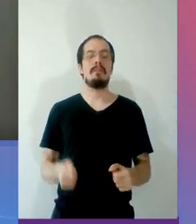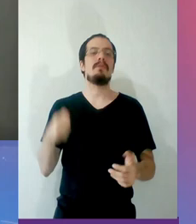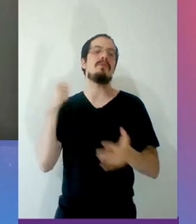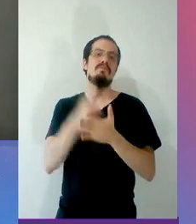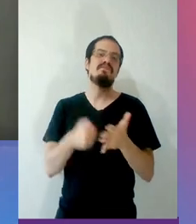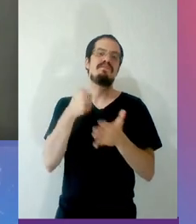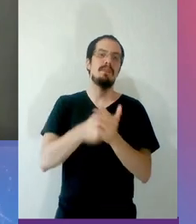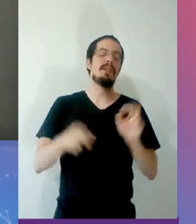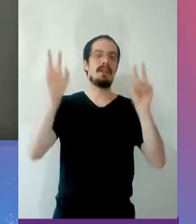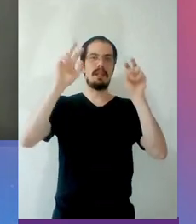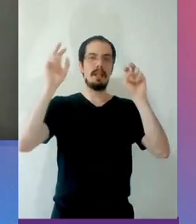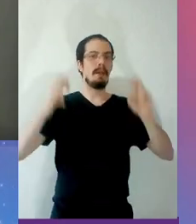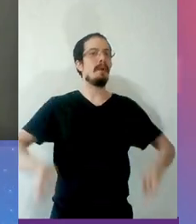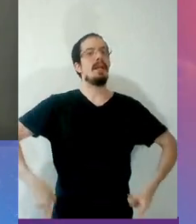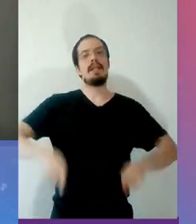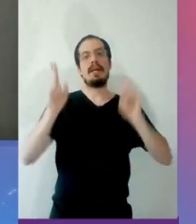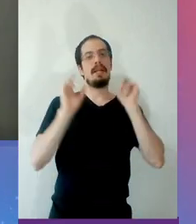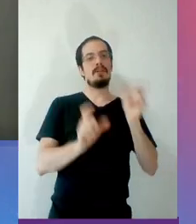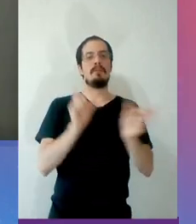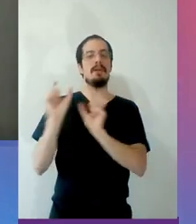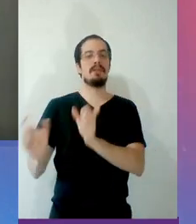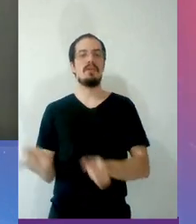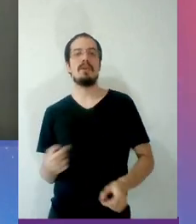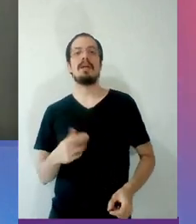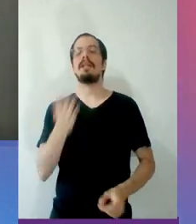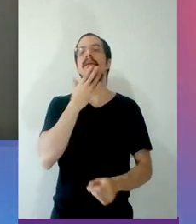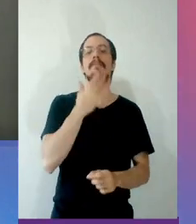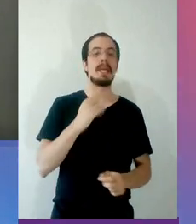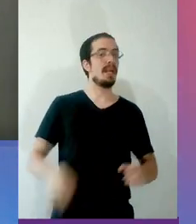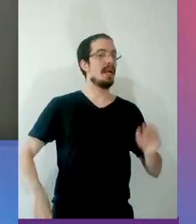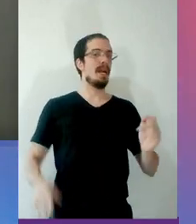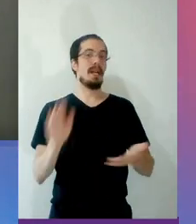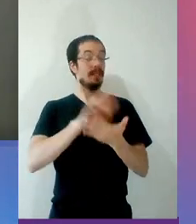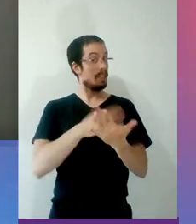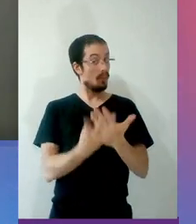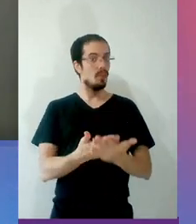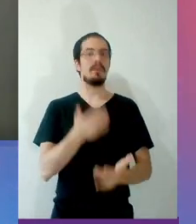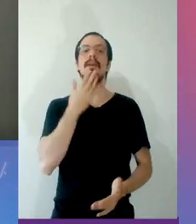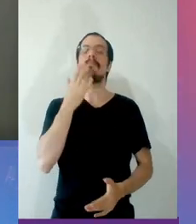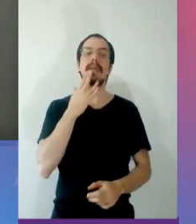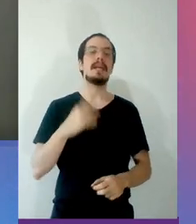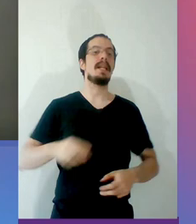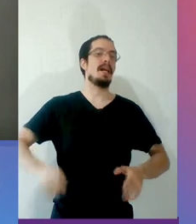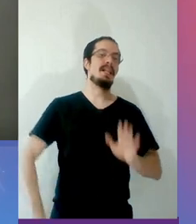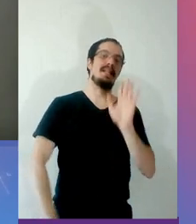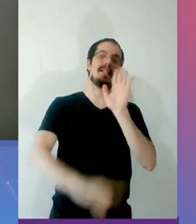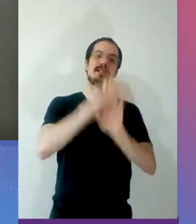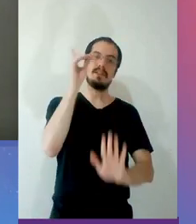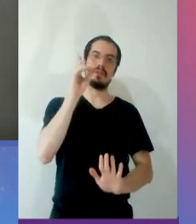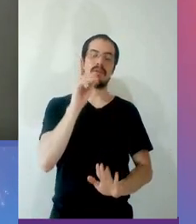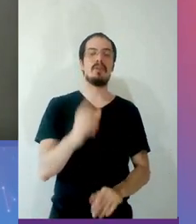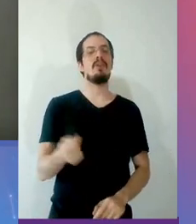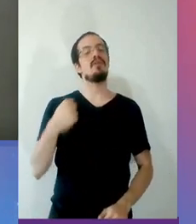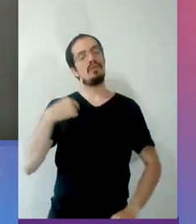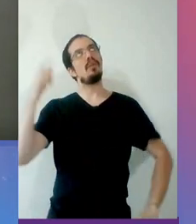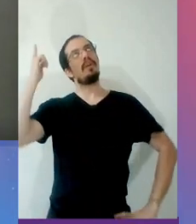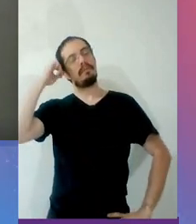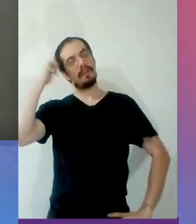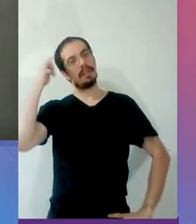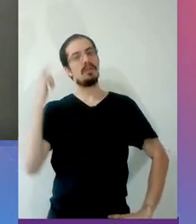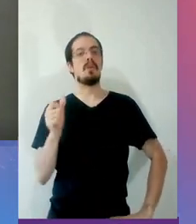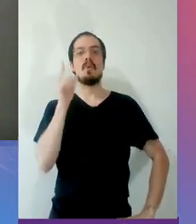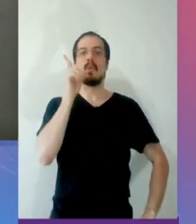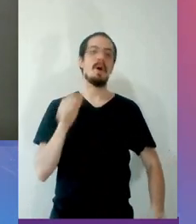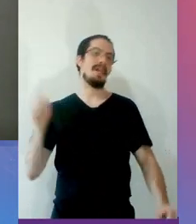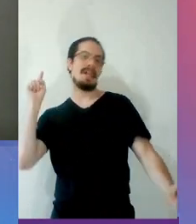personas a la salud, al desarrollo. Y en ese contexto, yo creo que una de las metas de mediano y largo plazo,